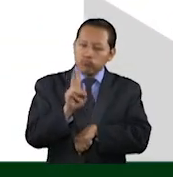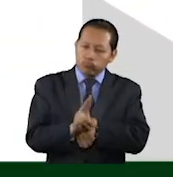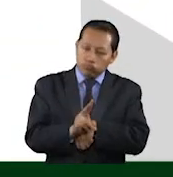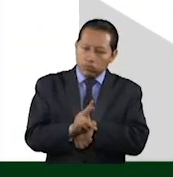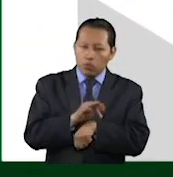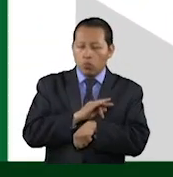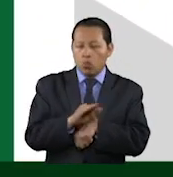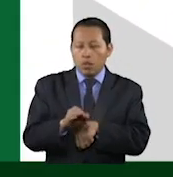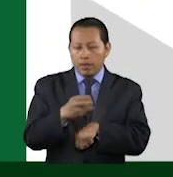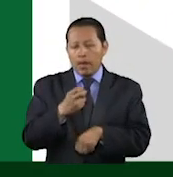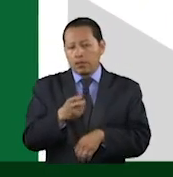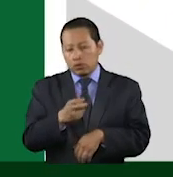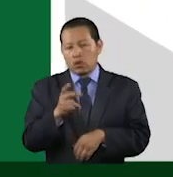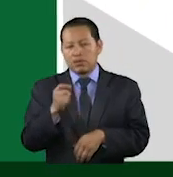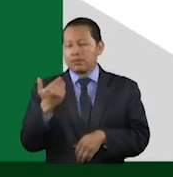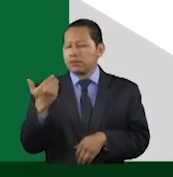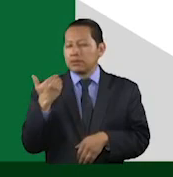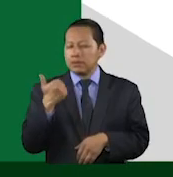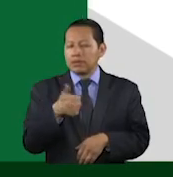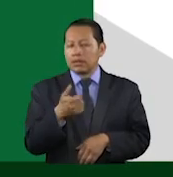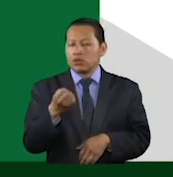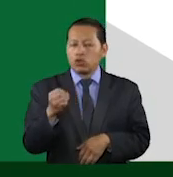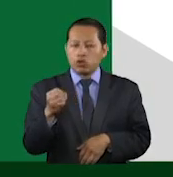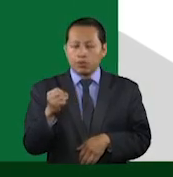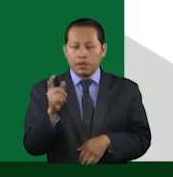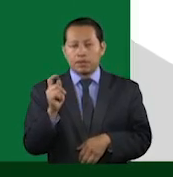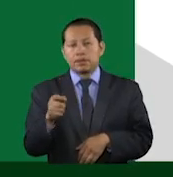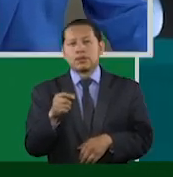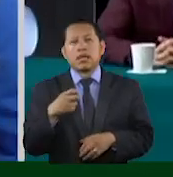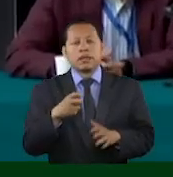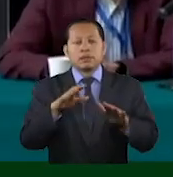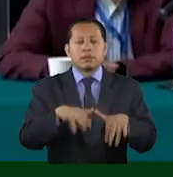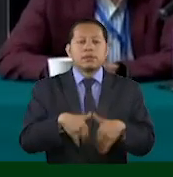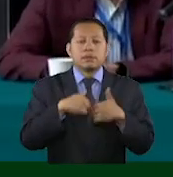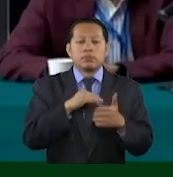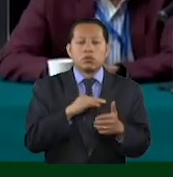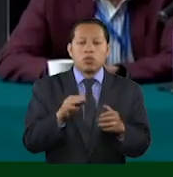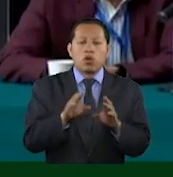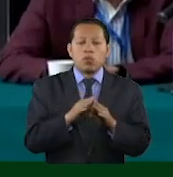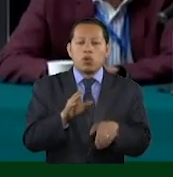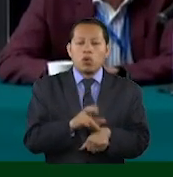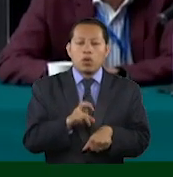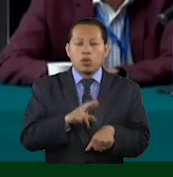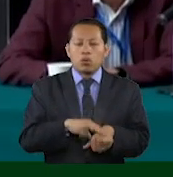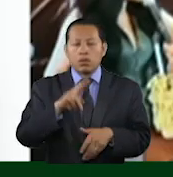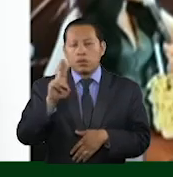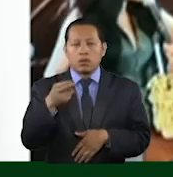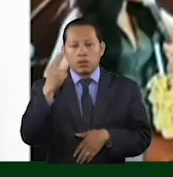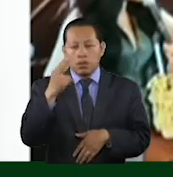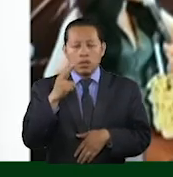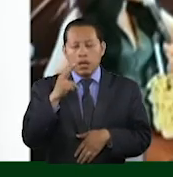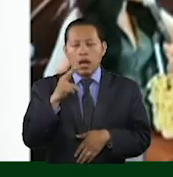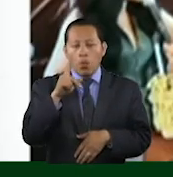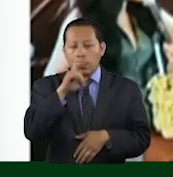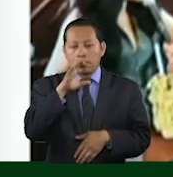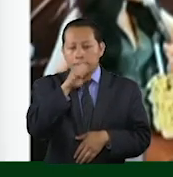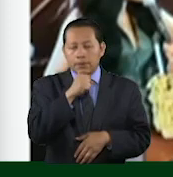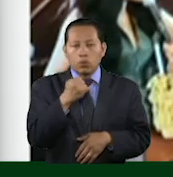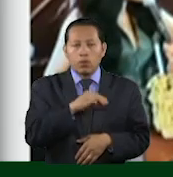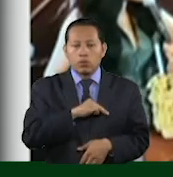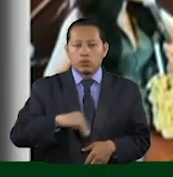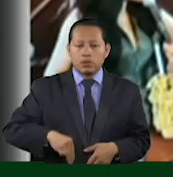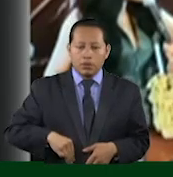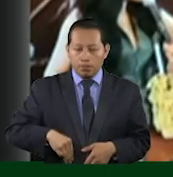de Tepetzalá el pasado 6 de octubre, evento que fue realizado en coordinación con la Universidad Autónoma de Aguascalientes del municipio